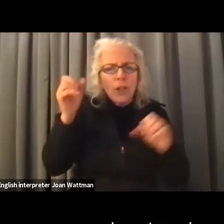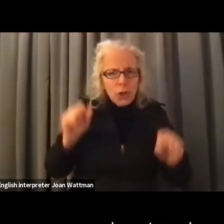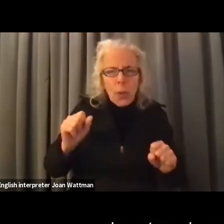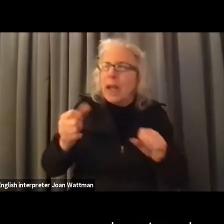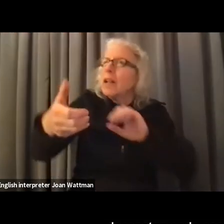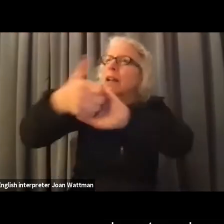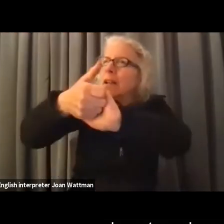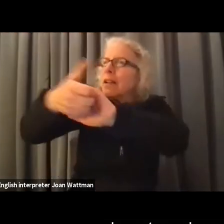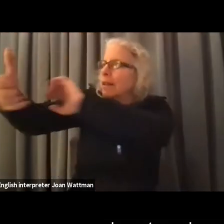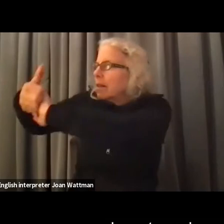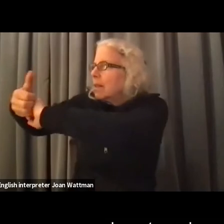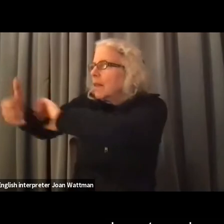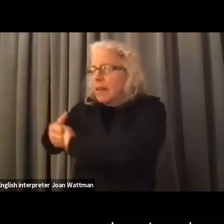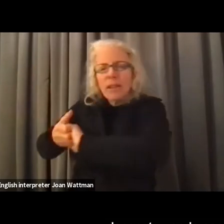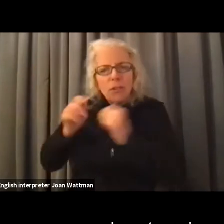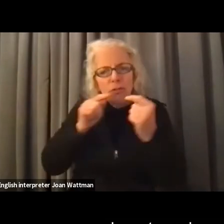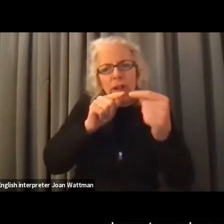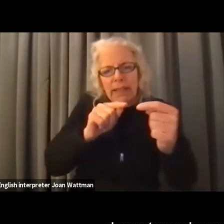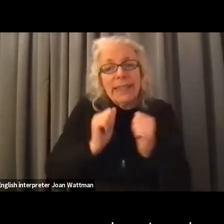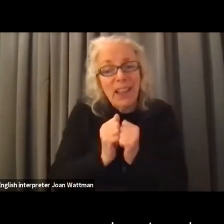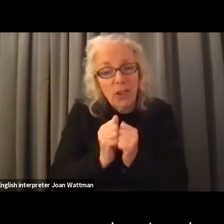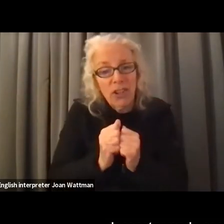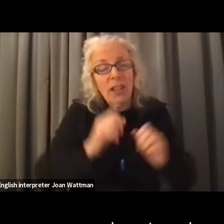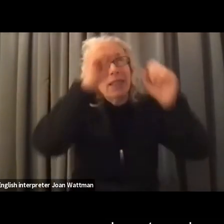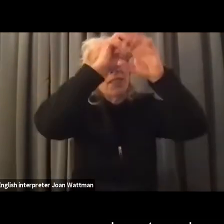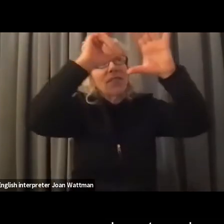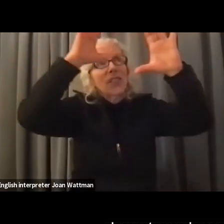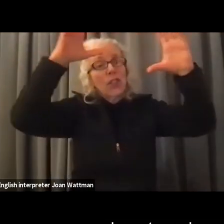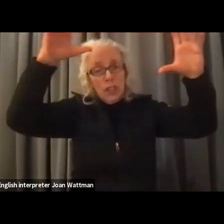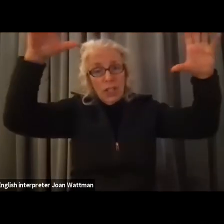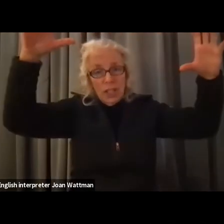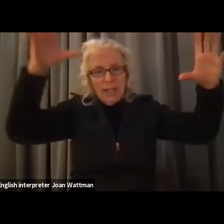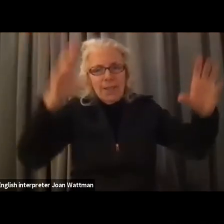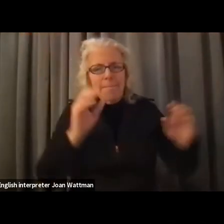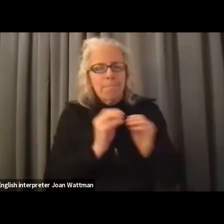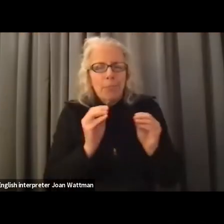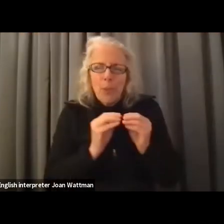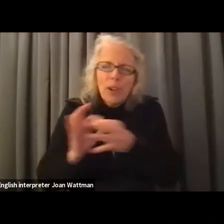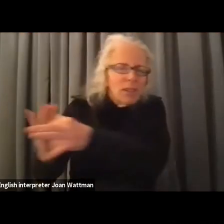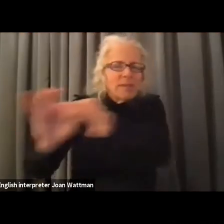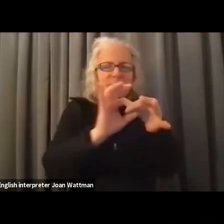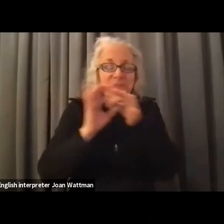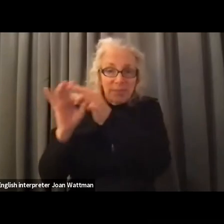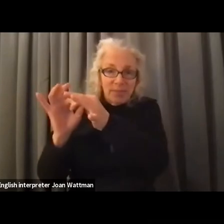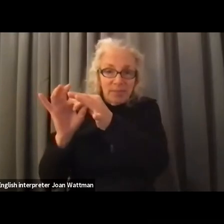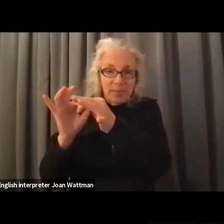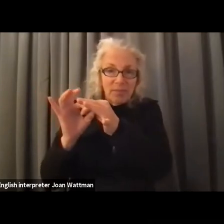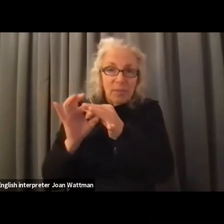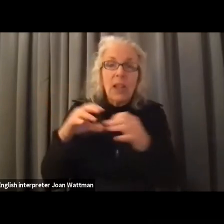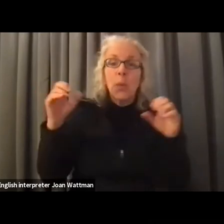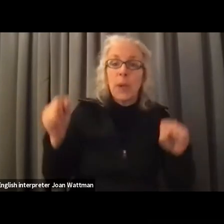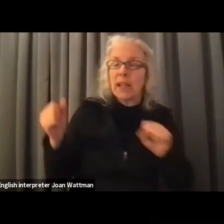visión de mundo sin nosotros, esa visión de mundo que nos extermina, que nos expropia, que nos daña, que